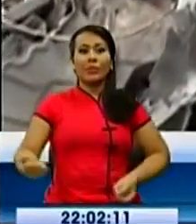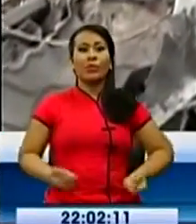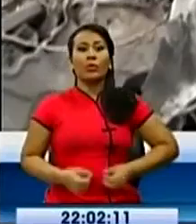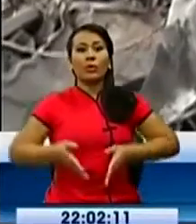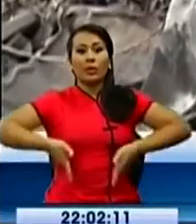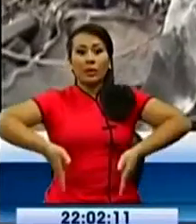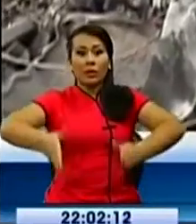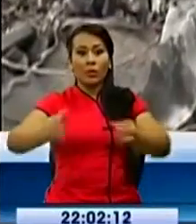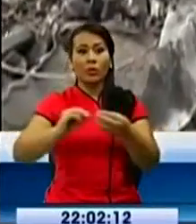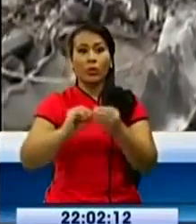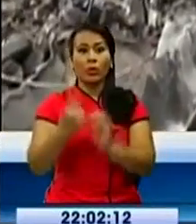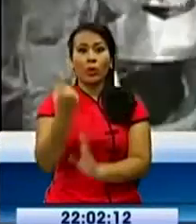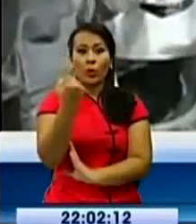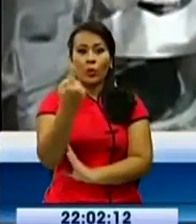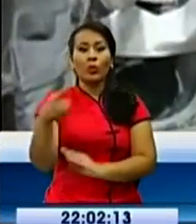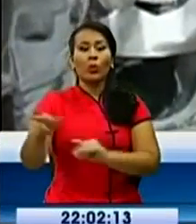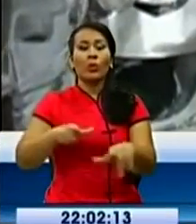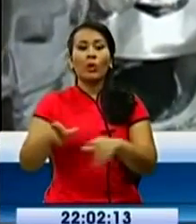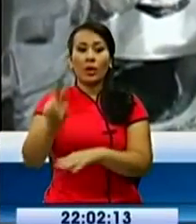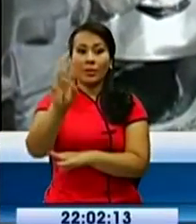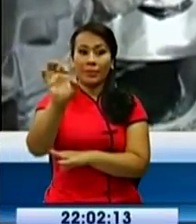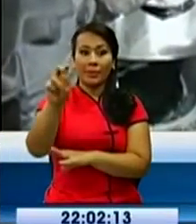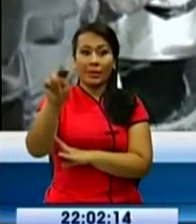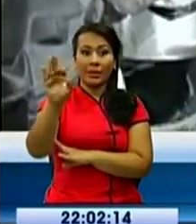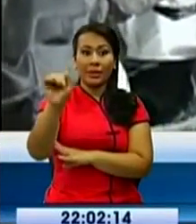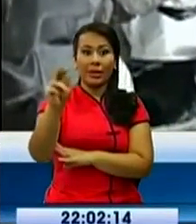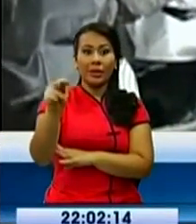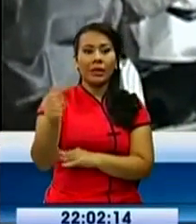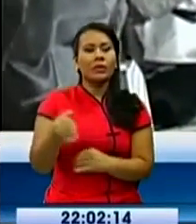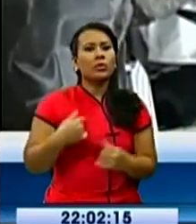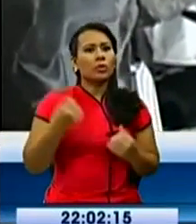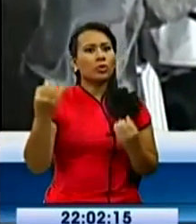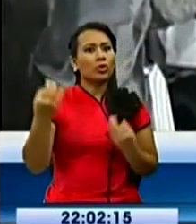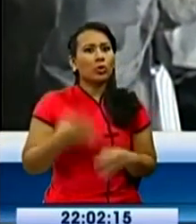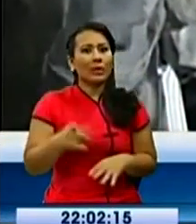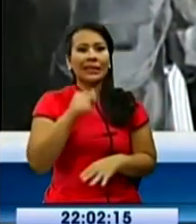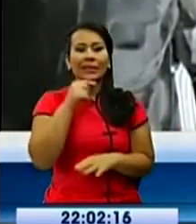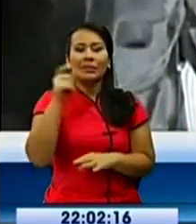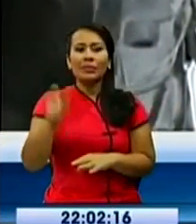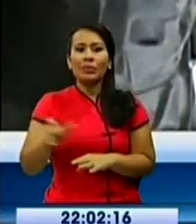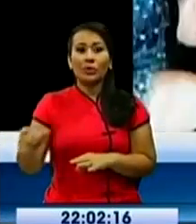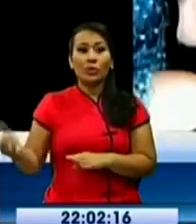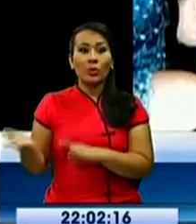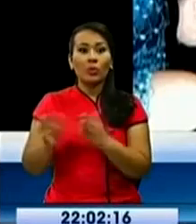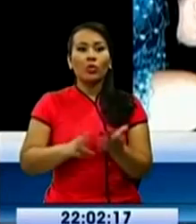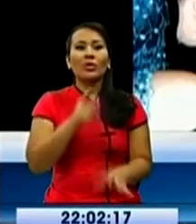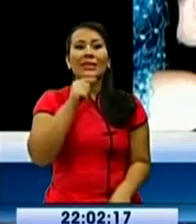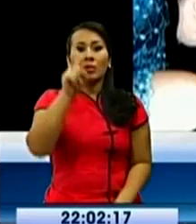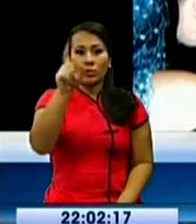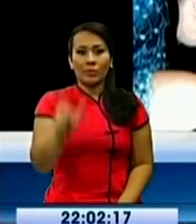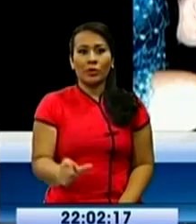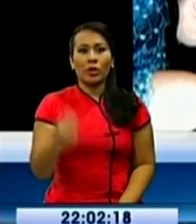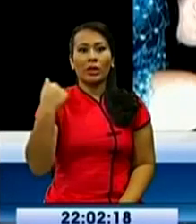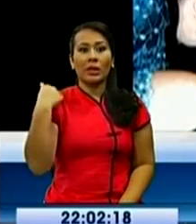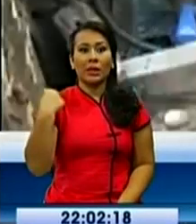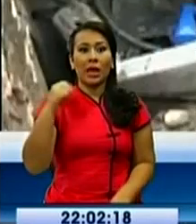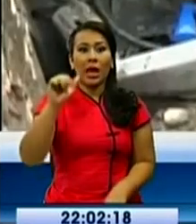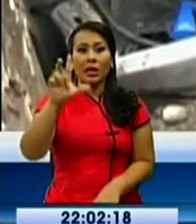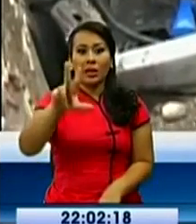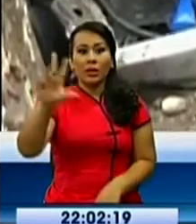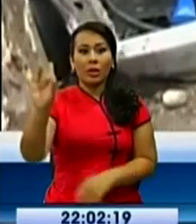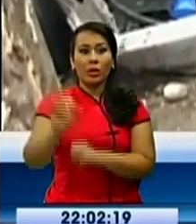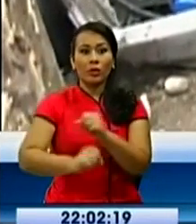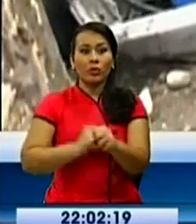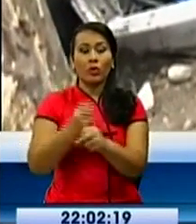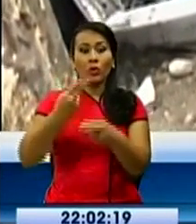de la vía Ventanas Pueblo Viejo. El saldo trágico de este hecho es el fallecimiento de Antonio Ricaurte, de 38 años,